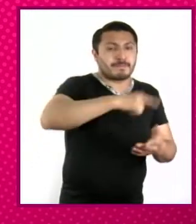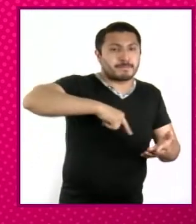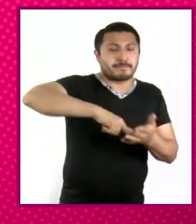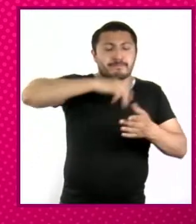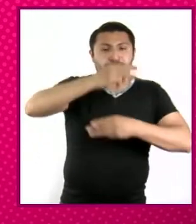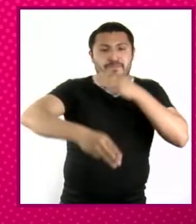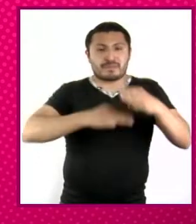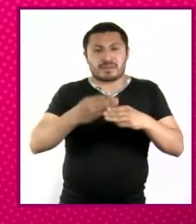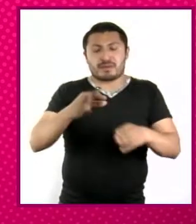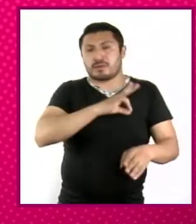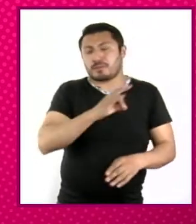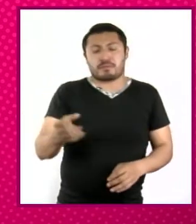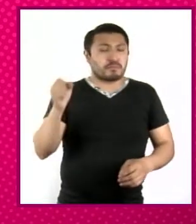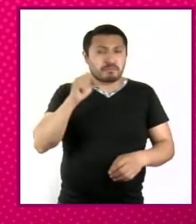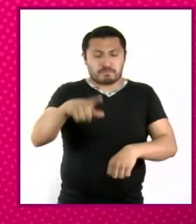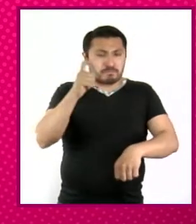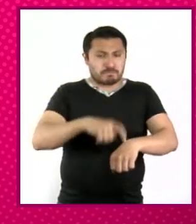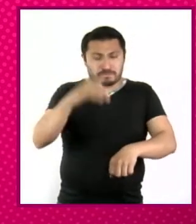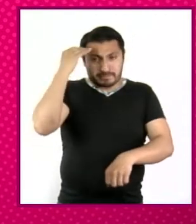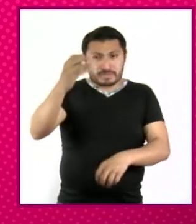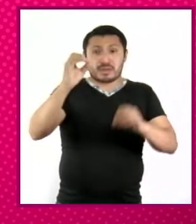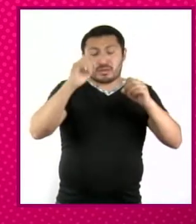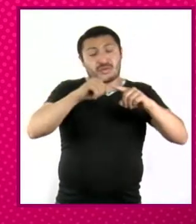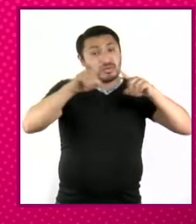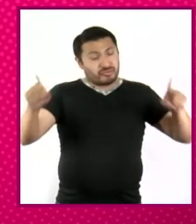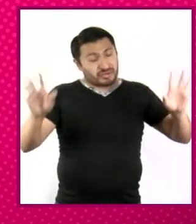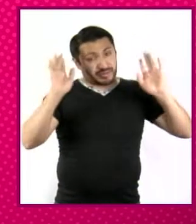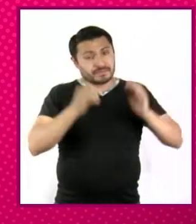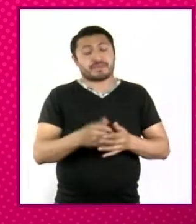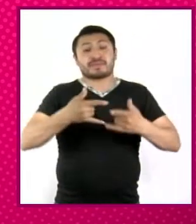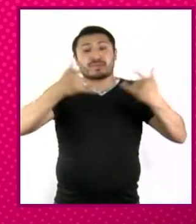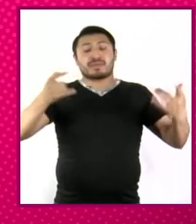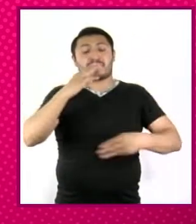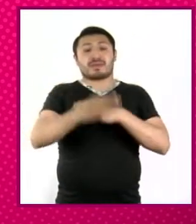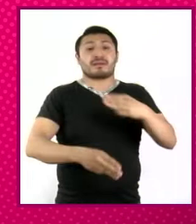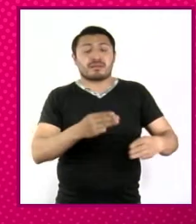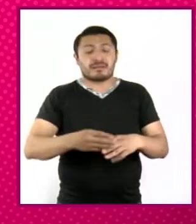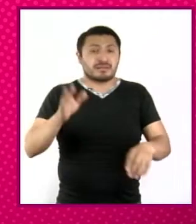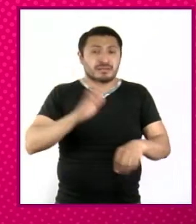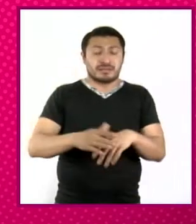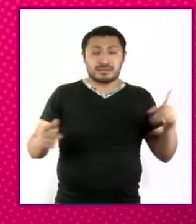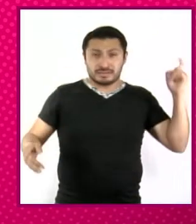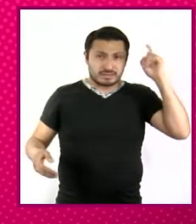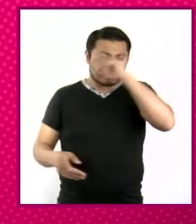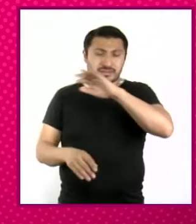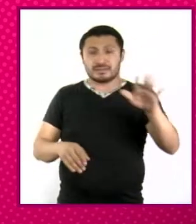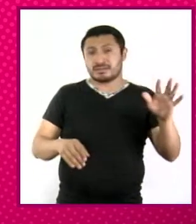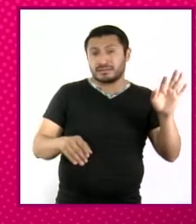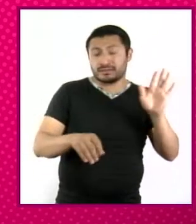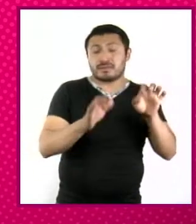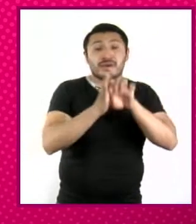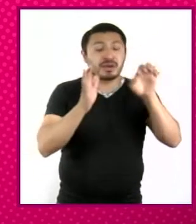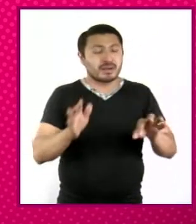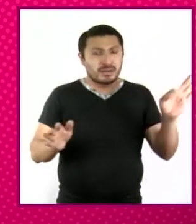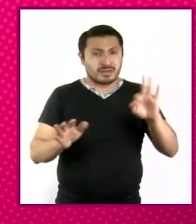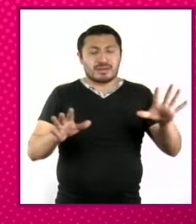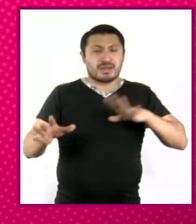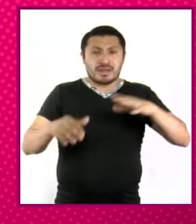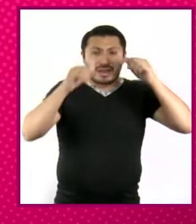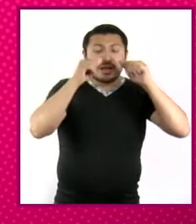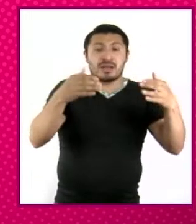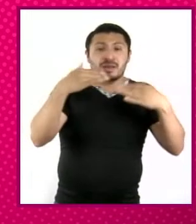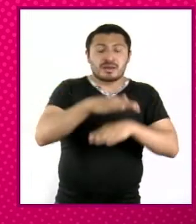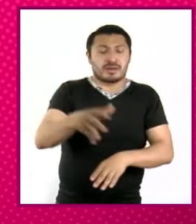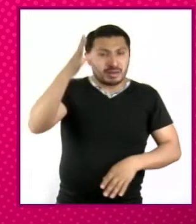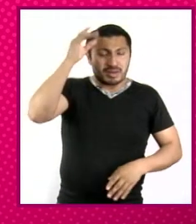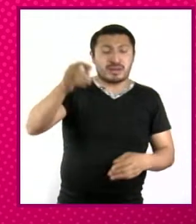mismo tiempo, puede ser que no. La historia global todavía es más compleja en ese sentido. ¿Por qué? Porque si por un lado atendemos a que el término de